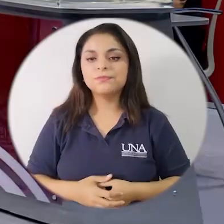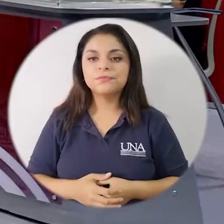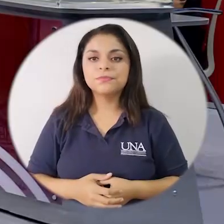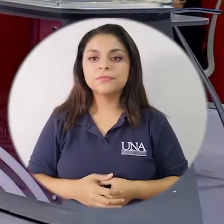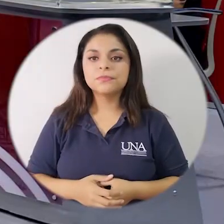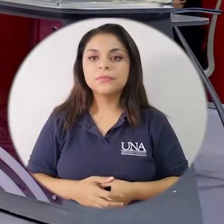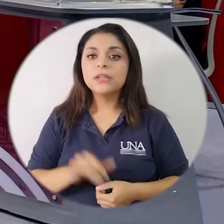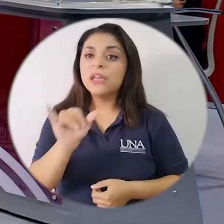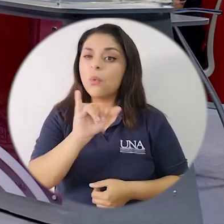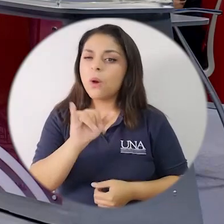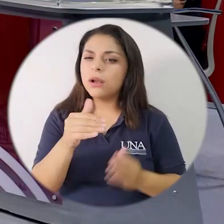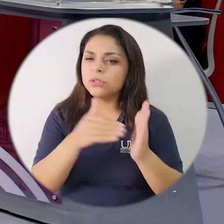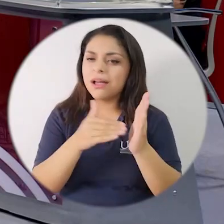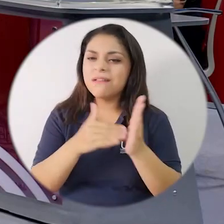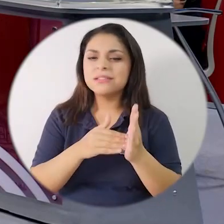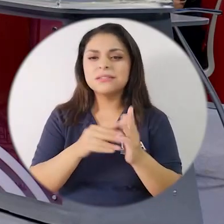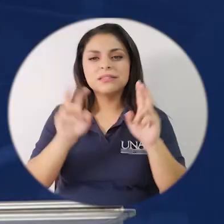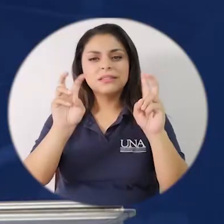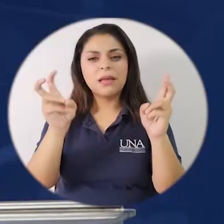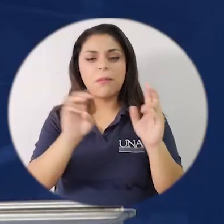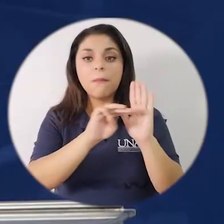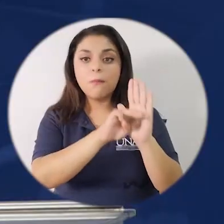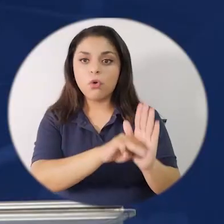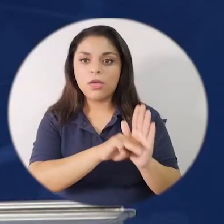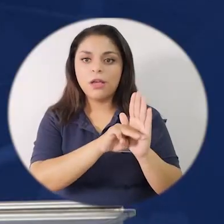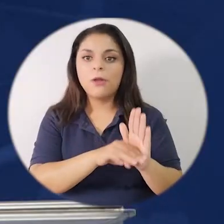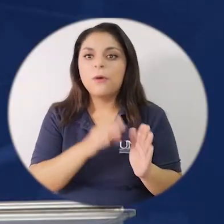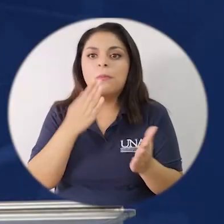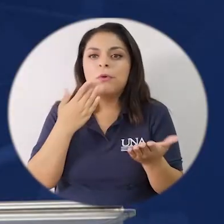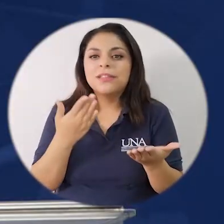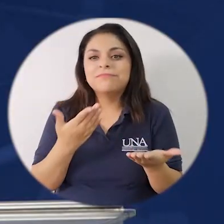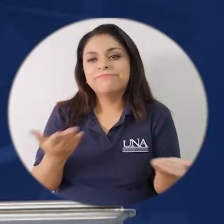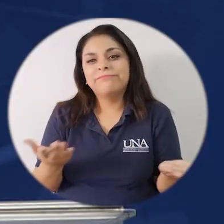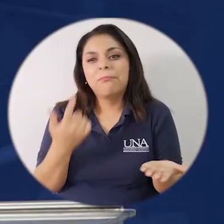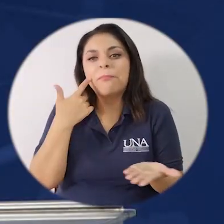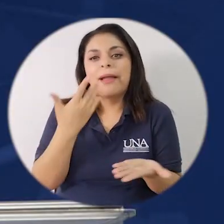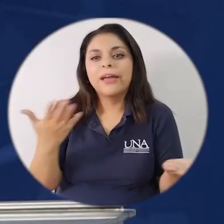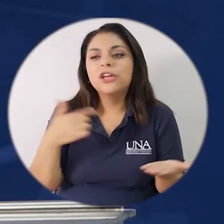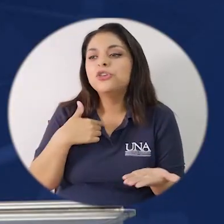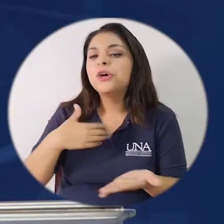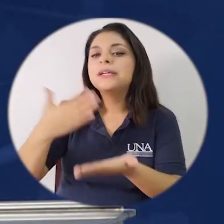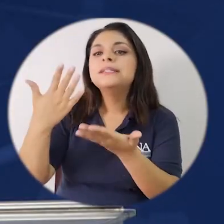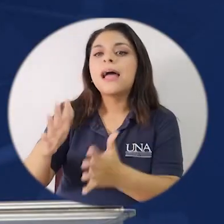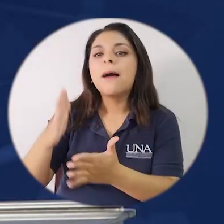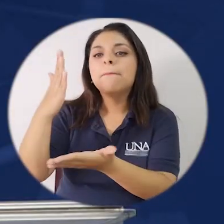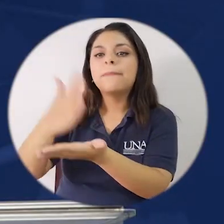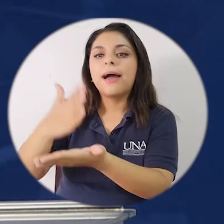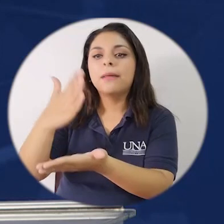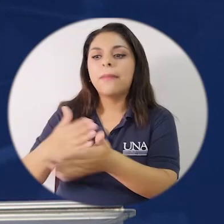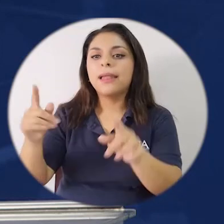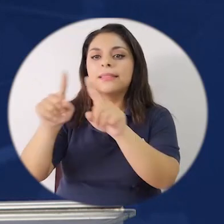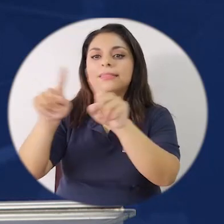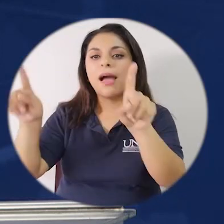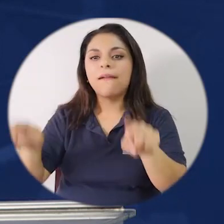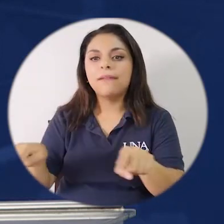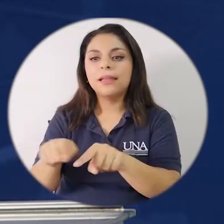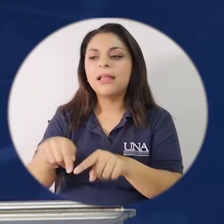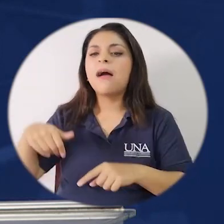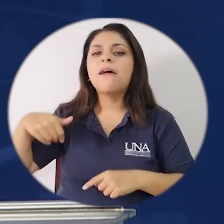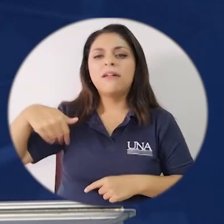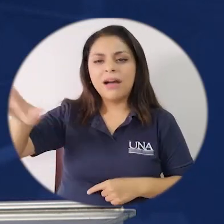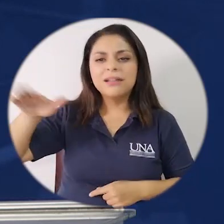volvemos con el tema del modelaje, qué importante, porque qué sin gracia, ¿verdad? Decirle a un niño o niña, ya, deje la tableta un